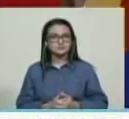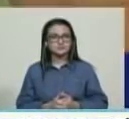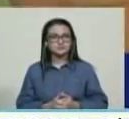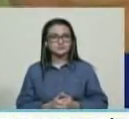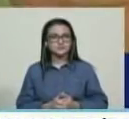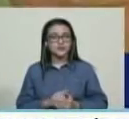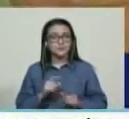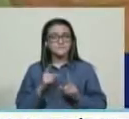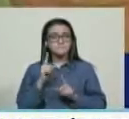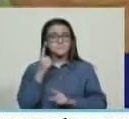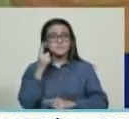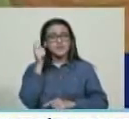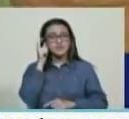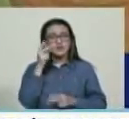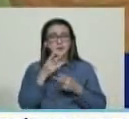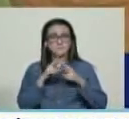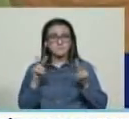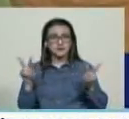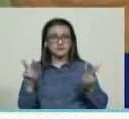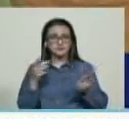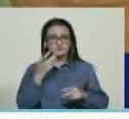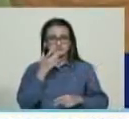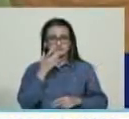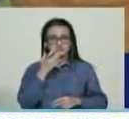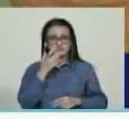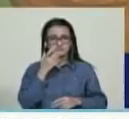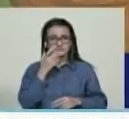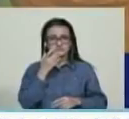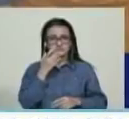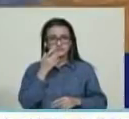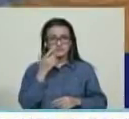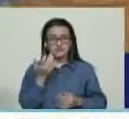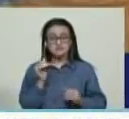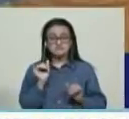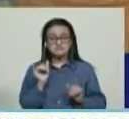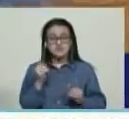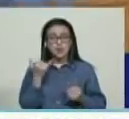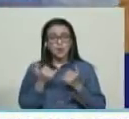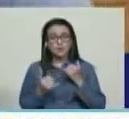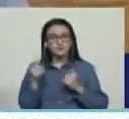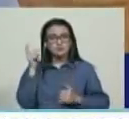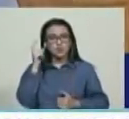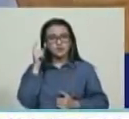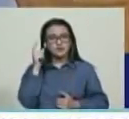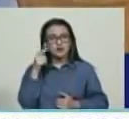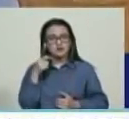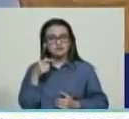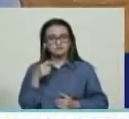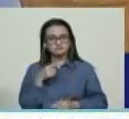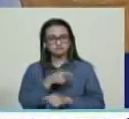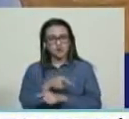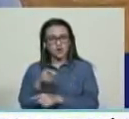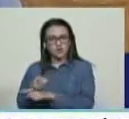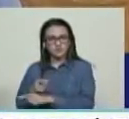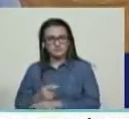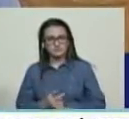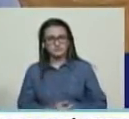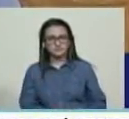el primer día de paz será mi último día de mandato.